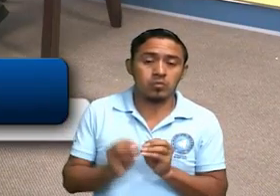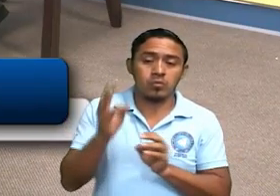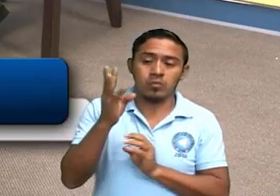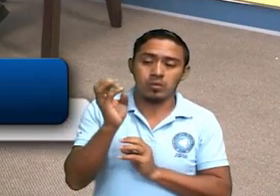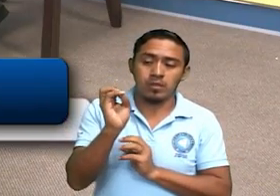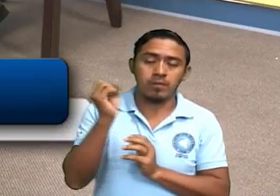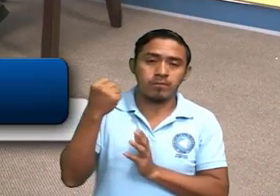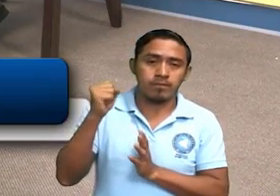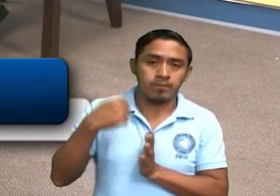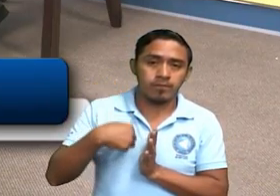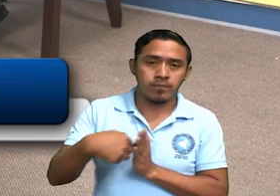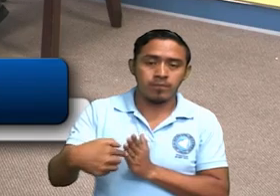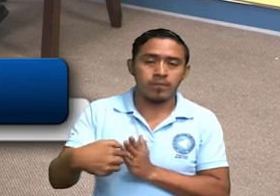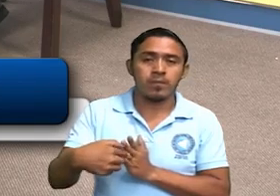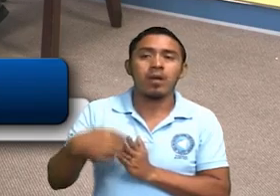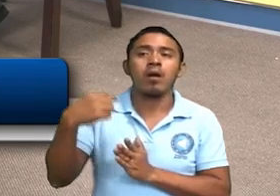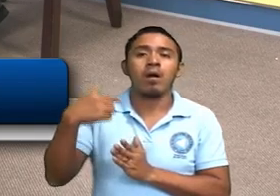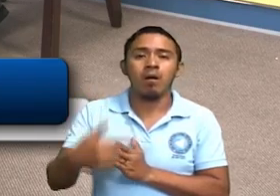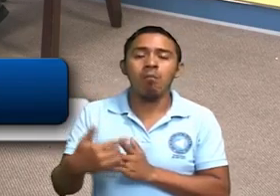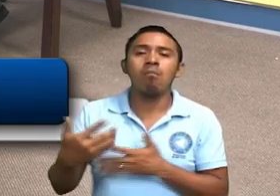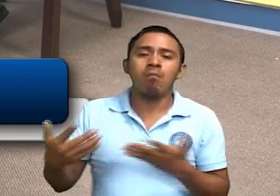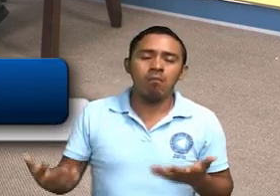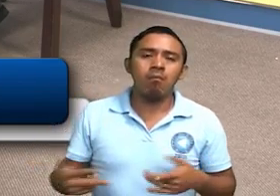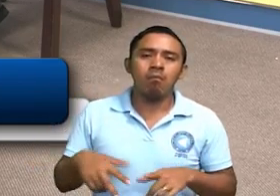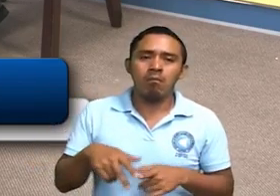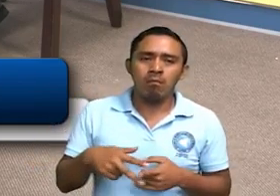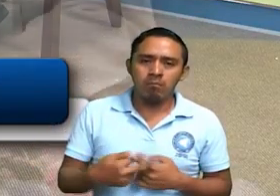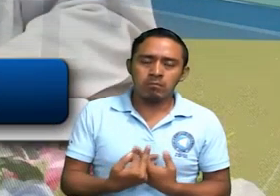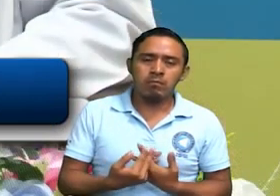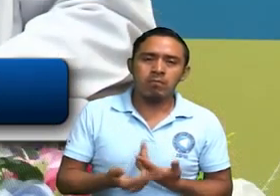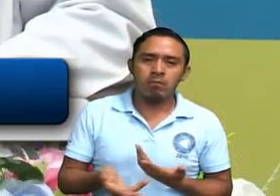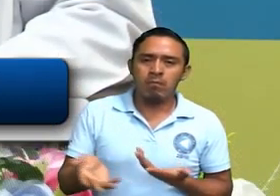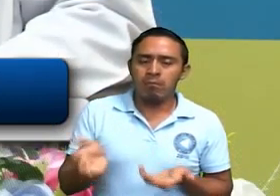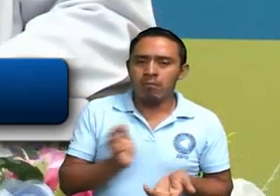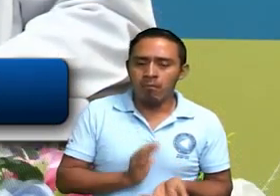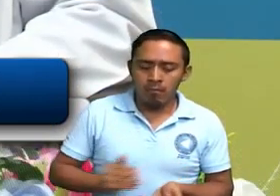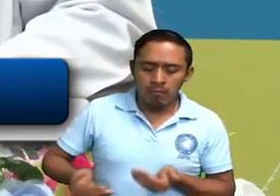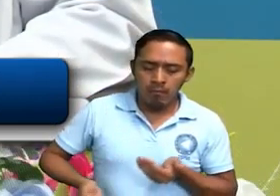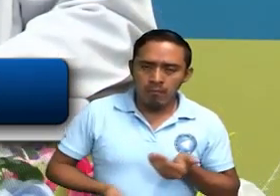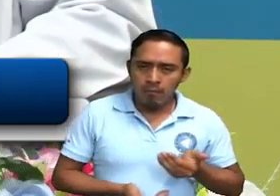cuando el niño comienza a moverse. Uh-huh. ¿Ves? Entonces,